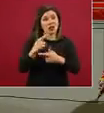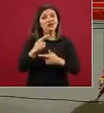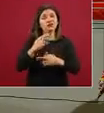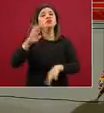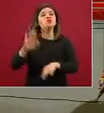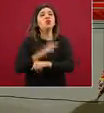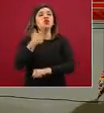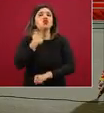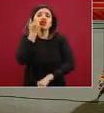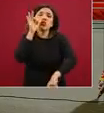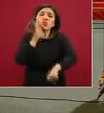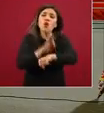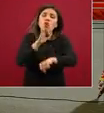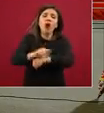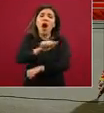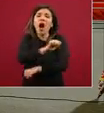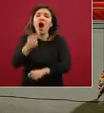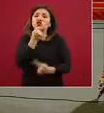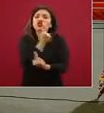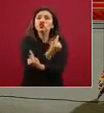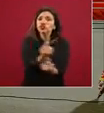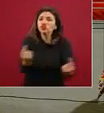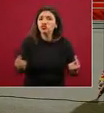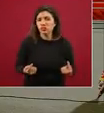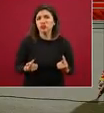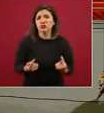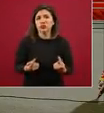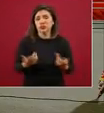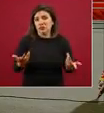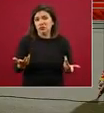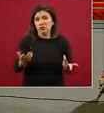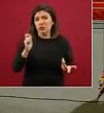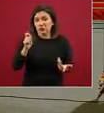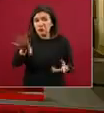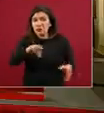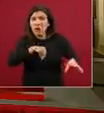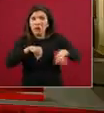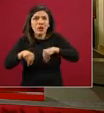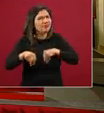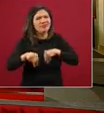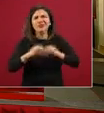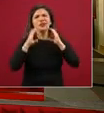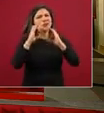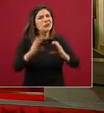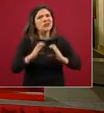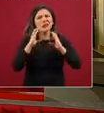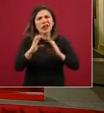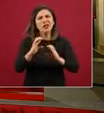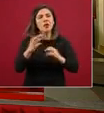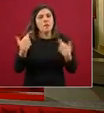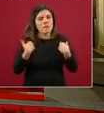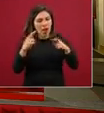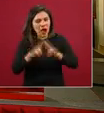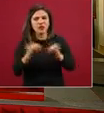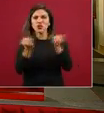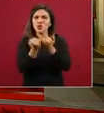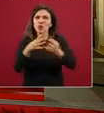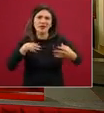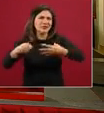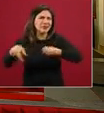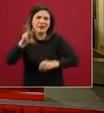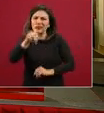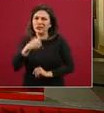porque queremos proteger a nuestras niñas y niños de un contagio, queremos proteger a las maestras y los